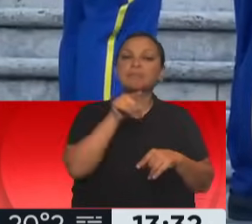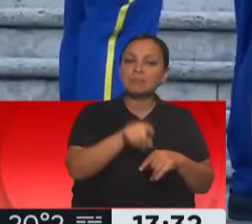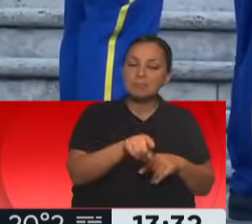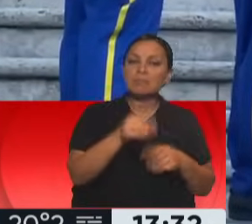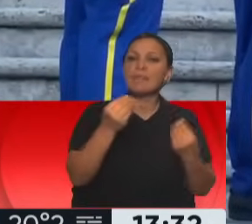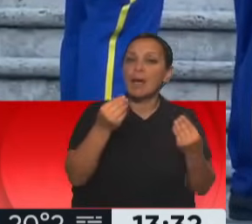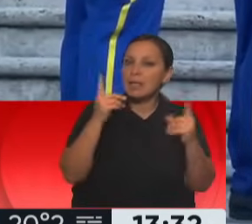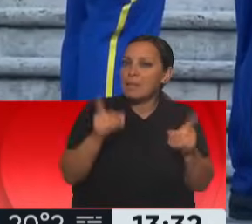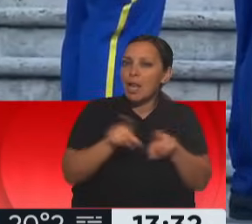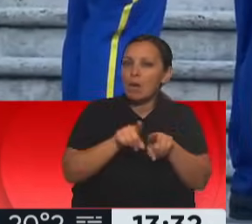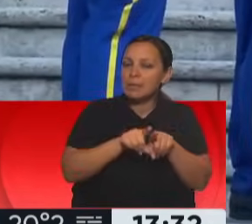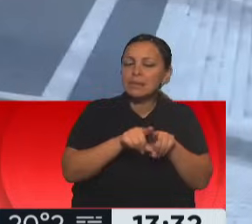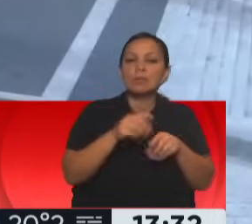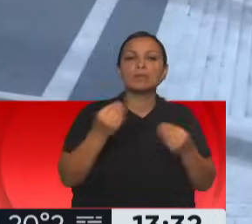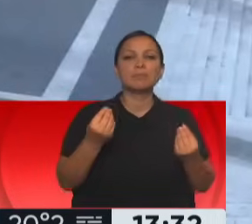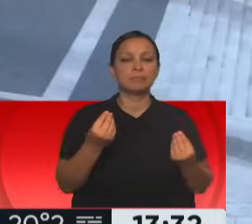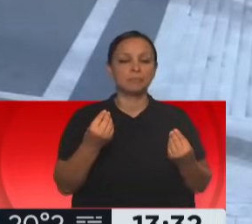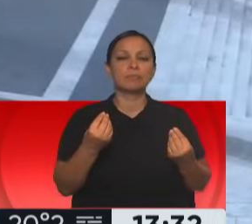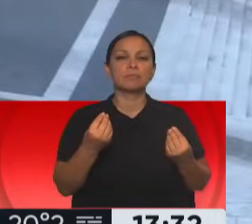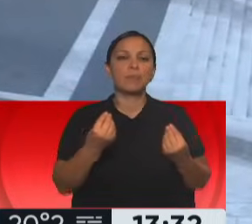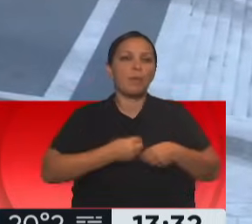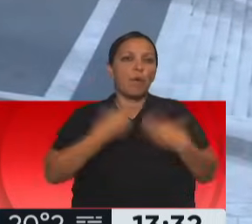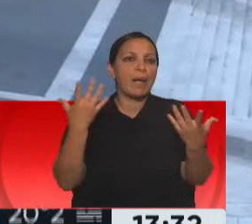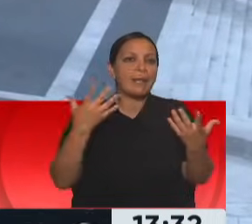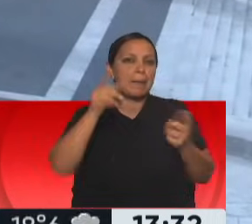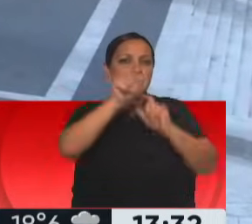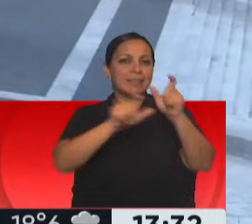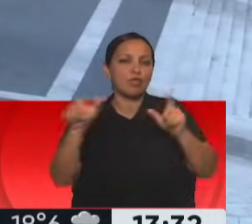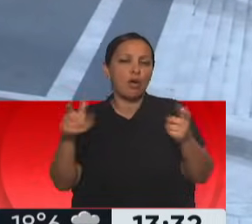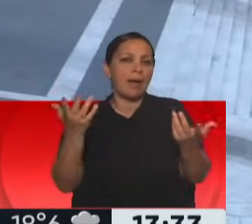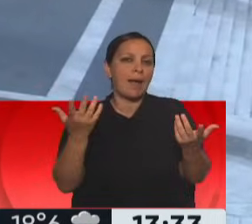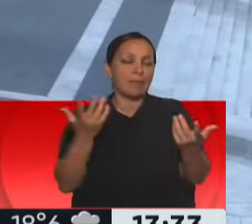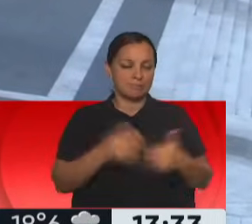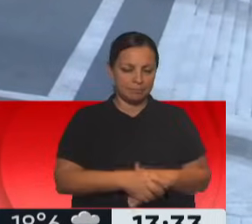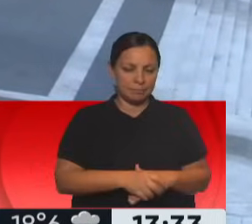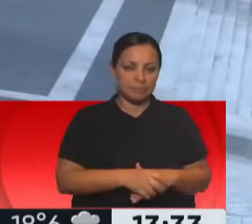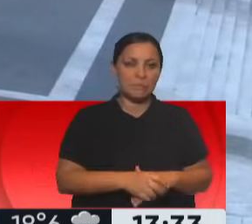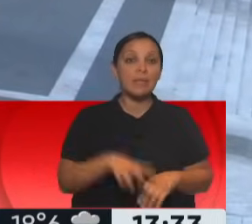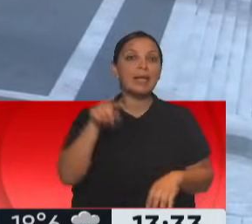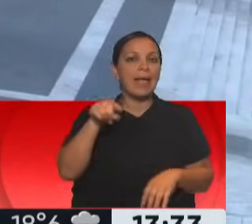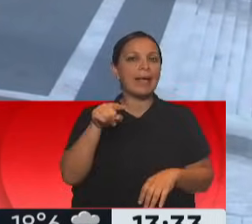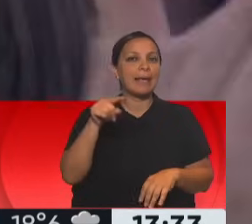nombre, que cualquier figura, por más carismática que sea. Y ahí entra en juego